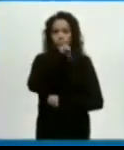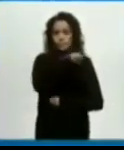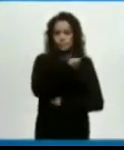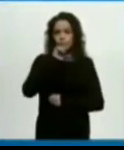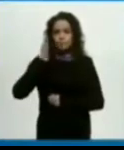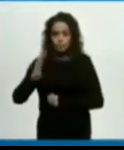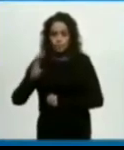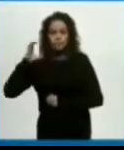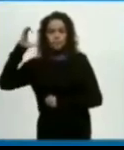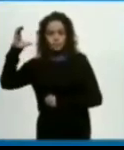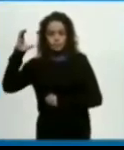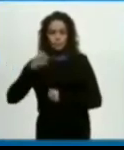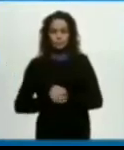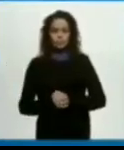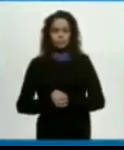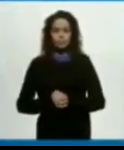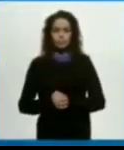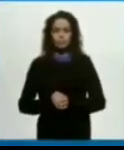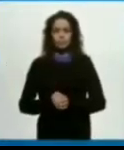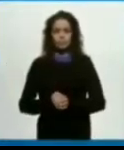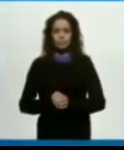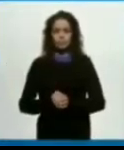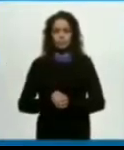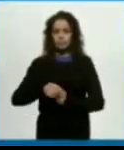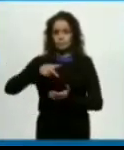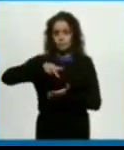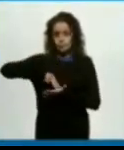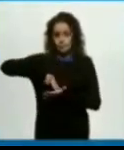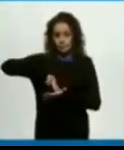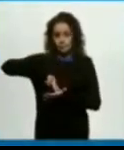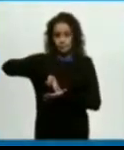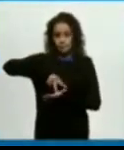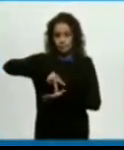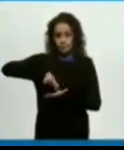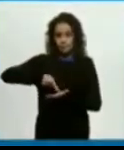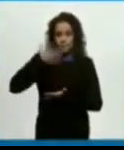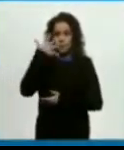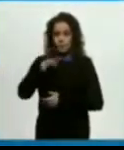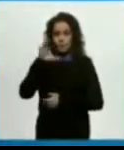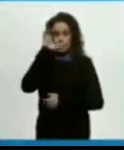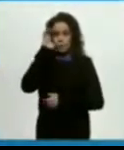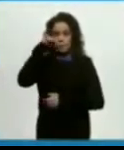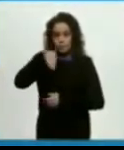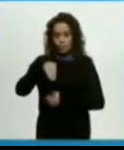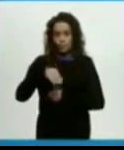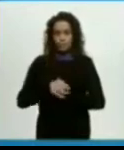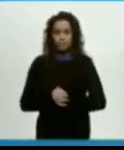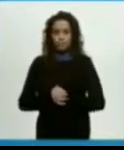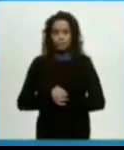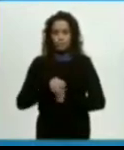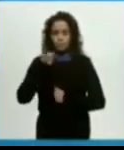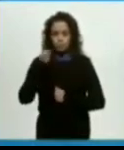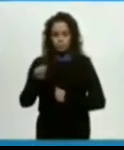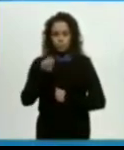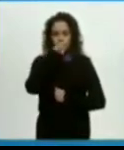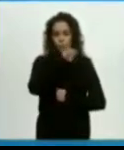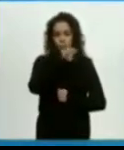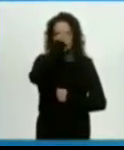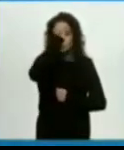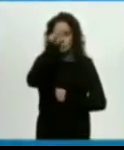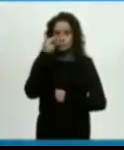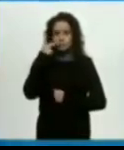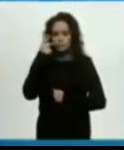B y C. Con el compás lo abrimos a 10 centímetros y pinchando en C marcaremos en ambas